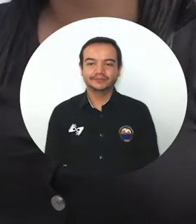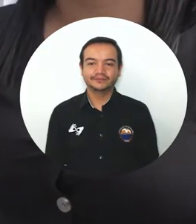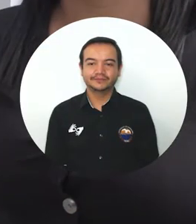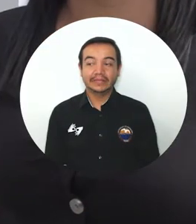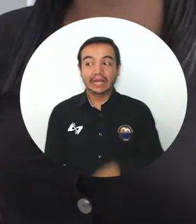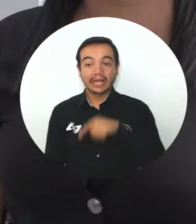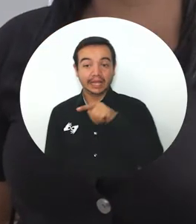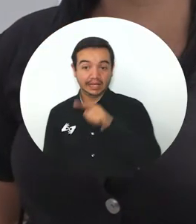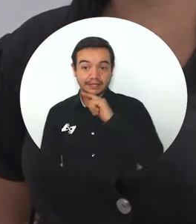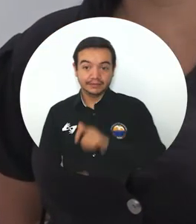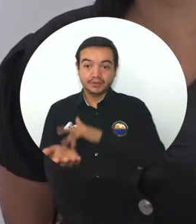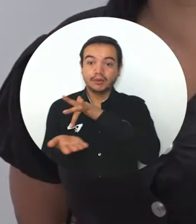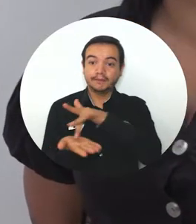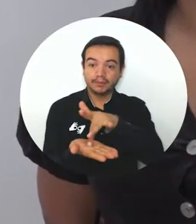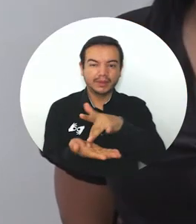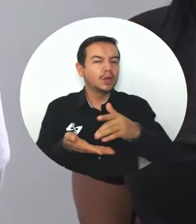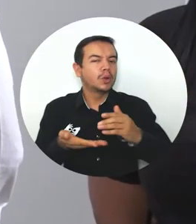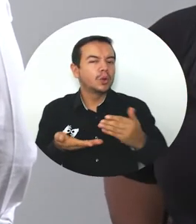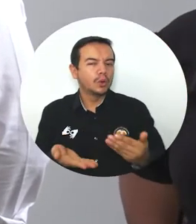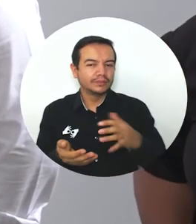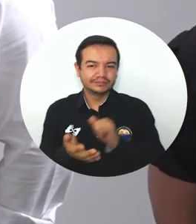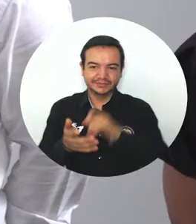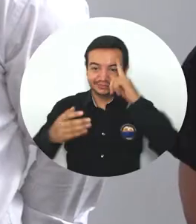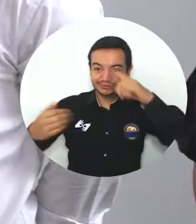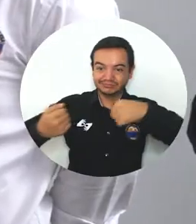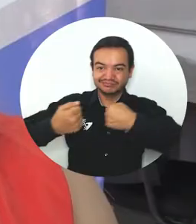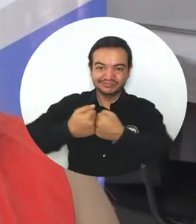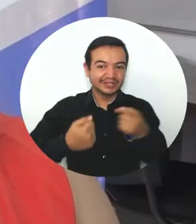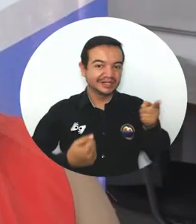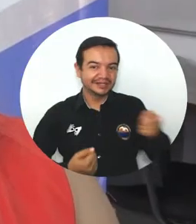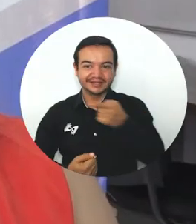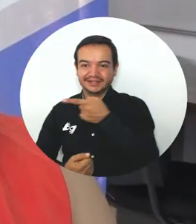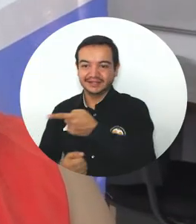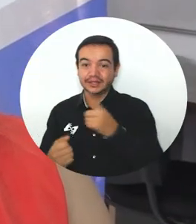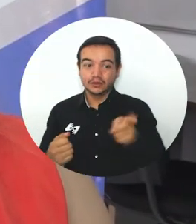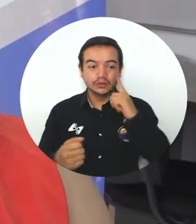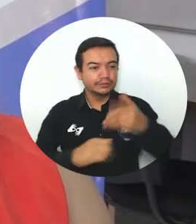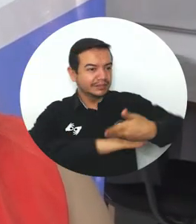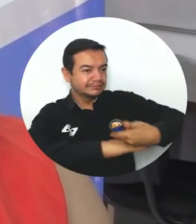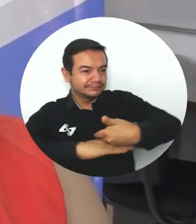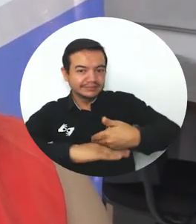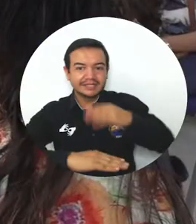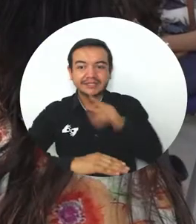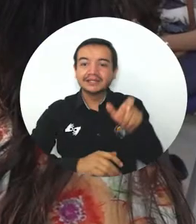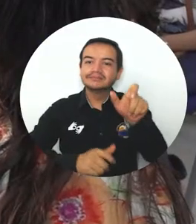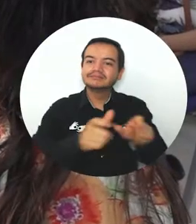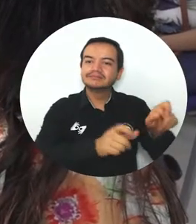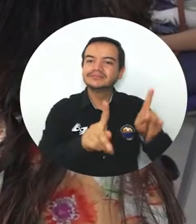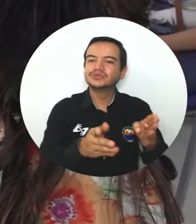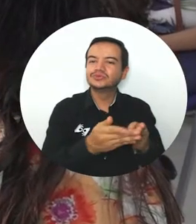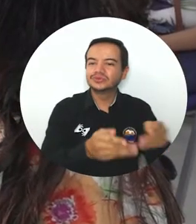se genera a partir del compromiso de ambas entidades como respuesta a las solicitudes de apoyo realizadas por varios estudiantes de la Alma